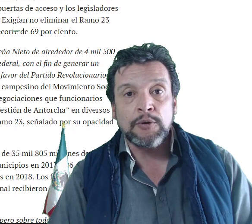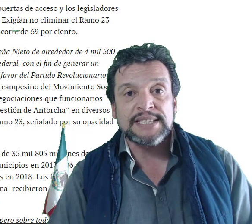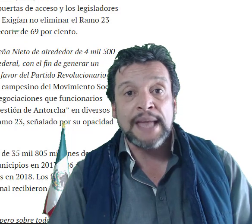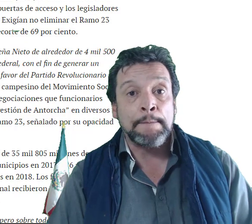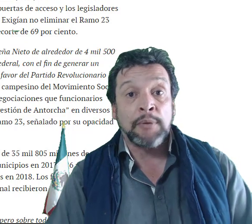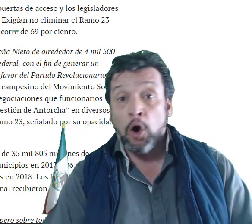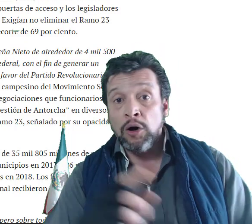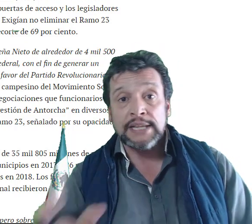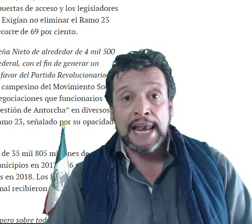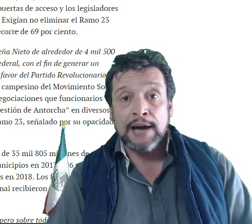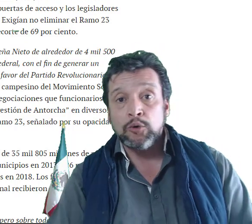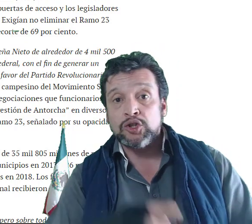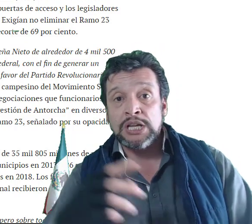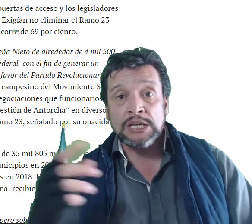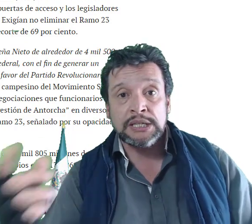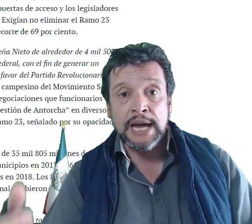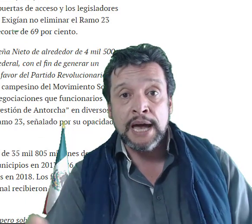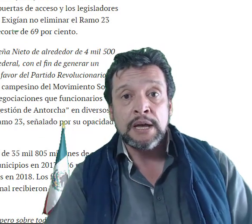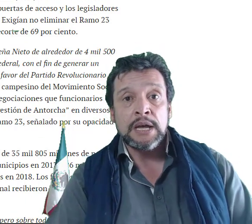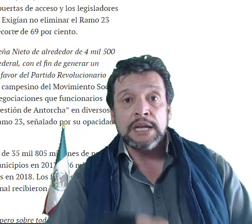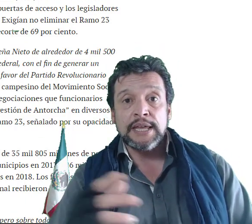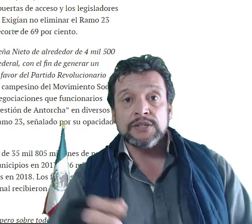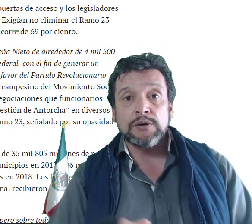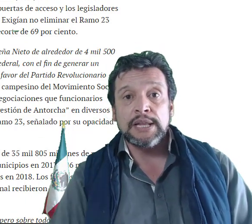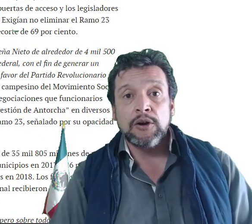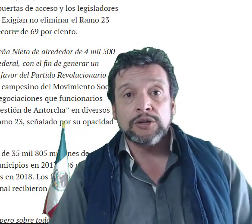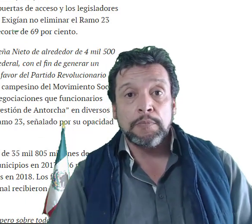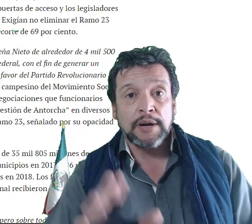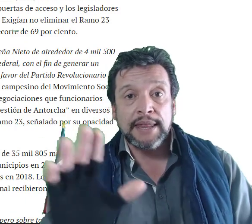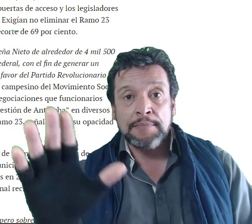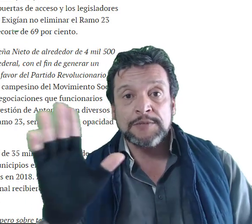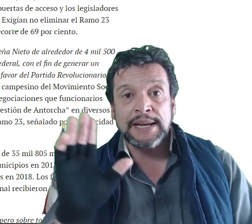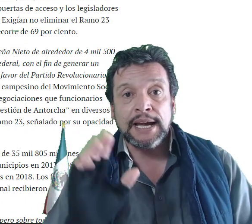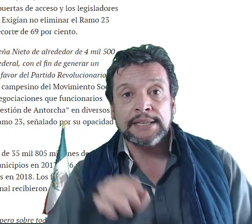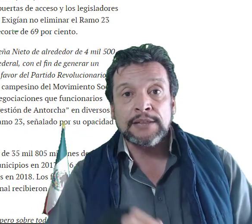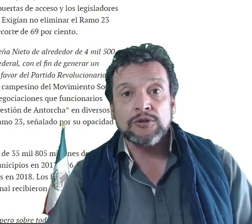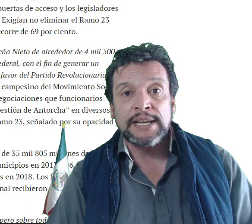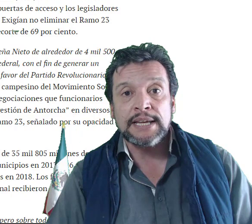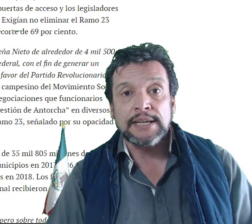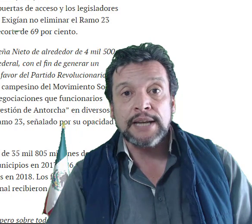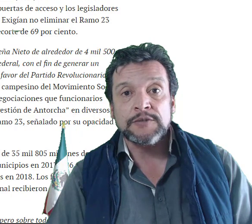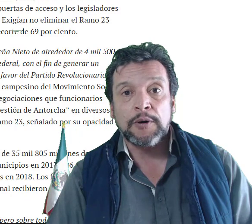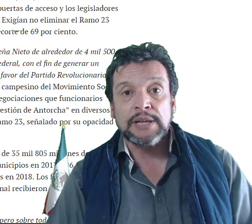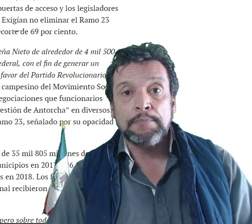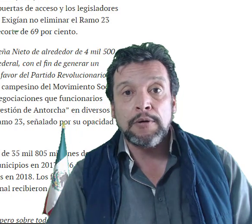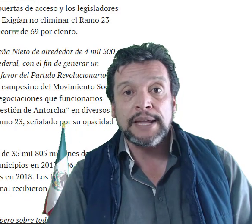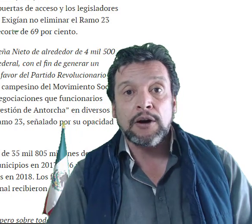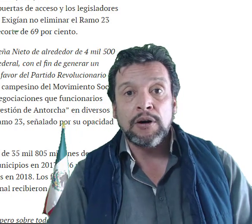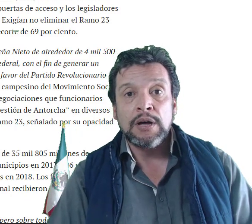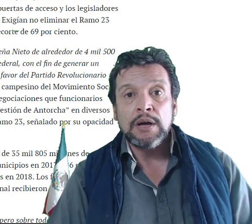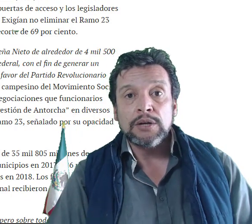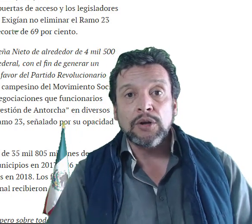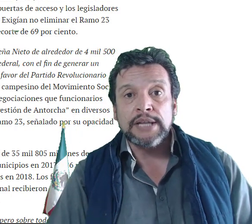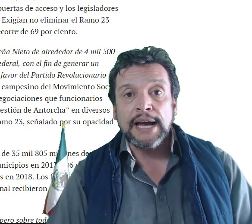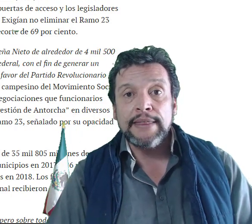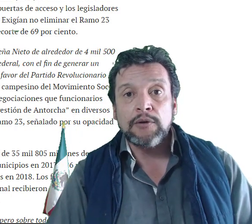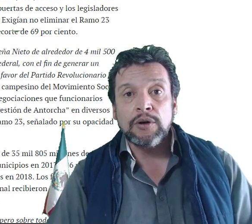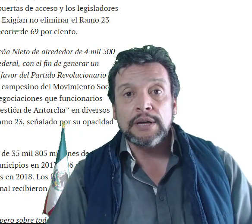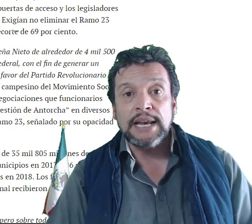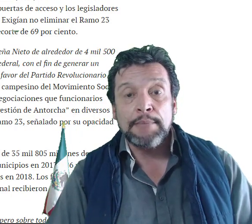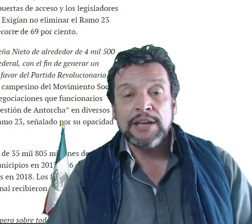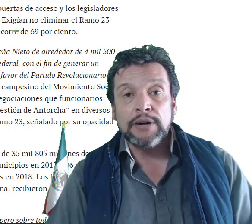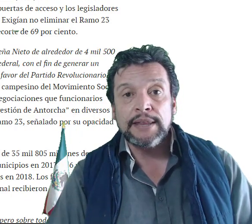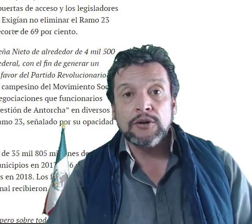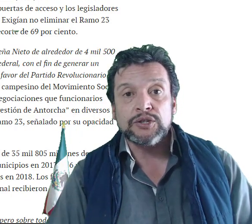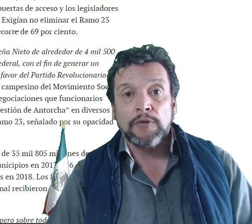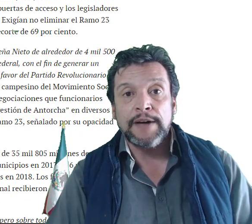no está en pro de la justicia y de esto y del otro porque además manejan tantos líneas de transporte público donde cada